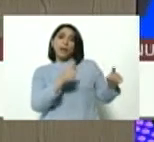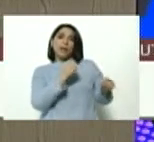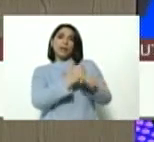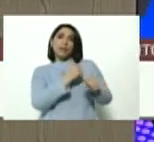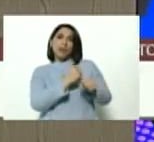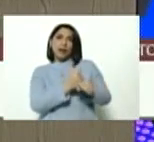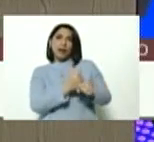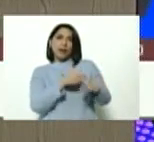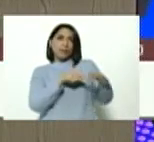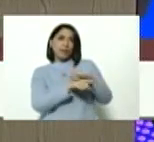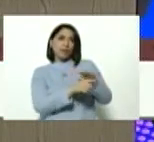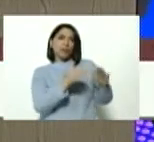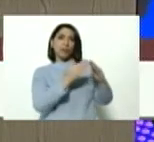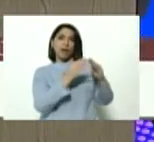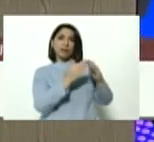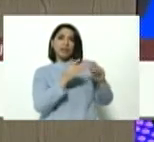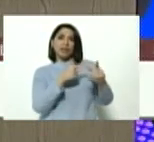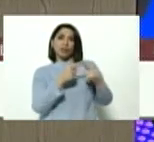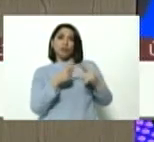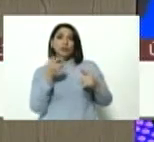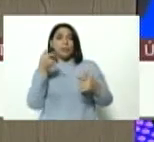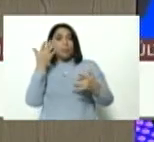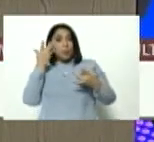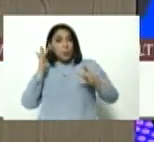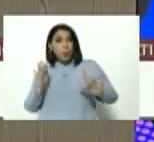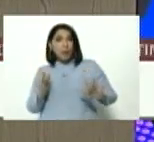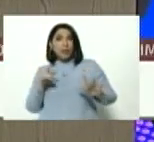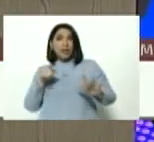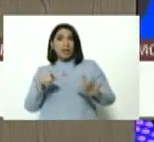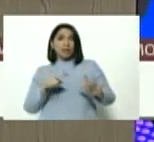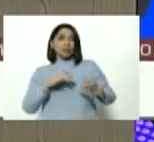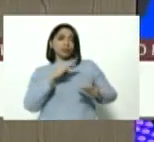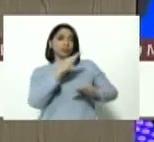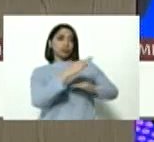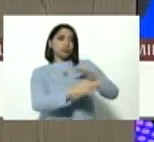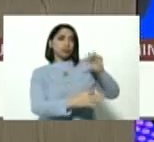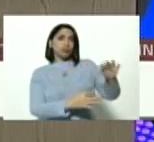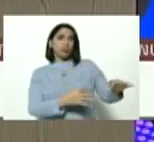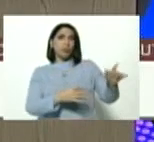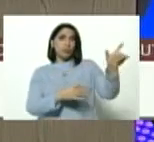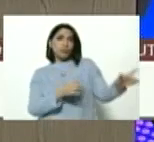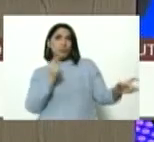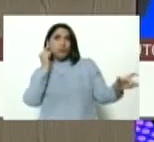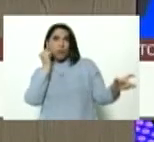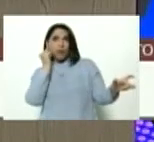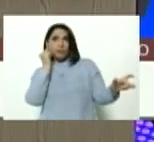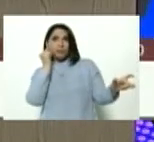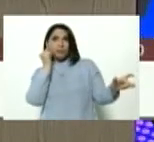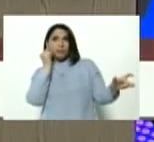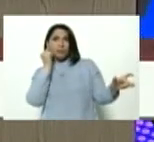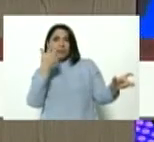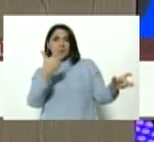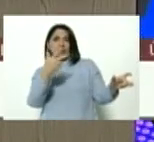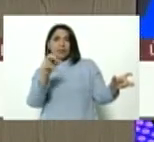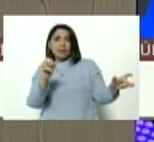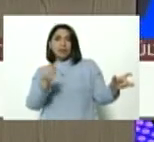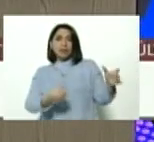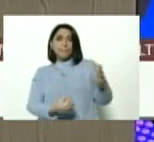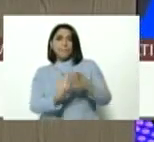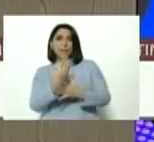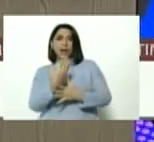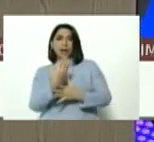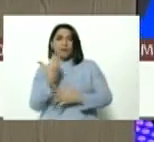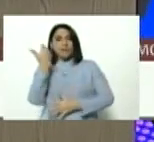domicilio y es probable que esa haya sido la cadena de transmisión. El 30 de mayo presentó fiebre y